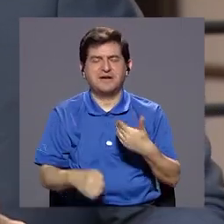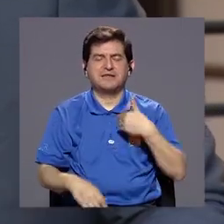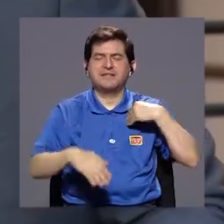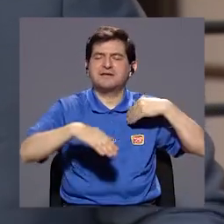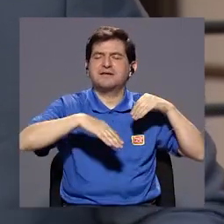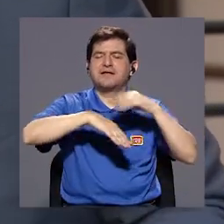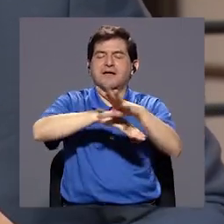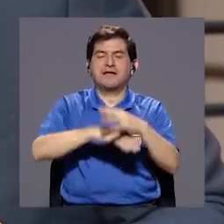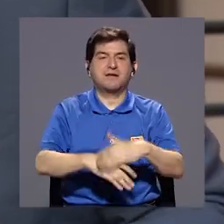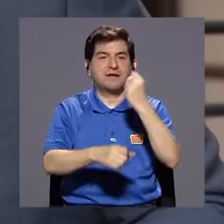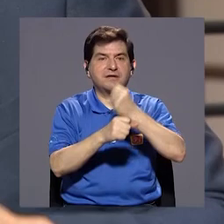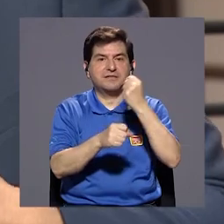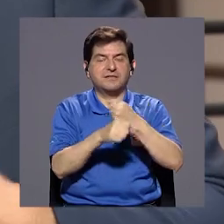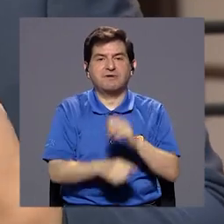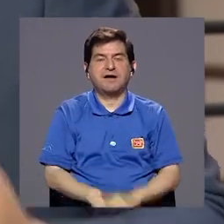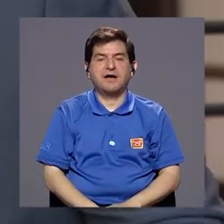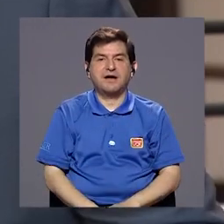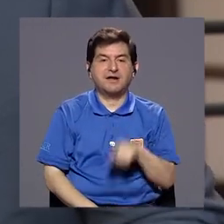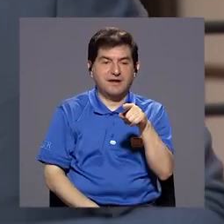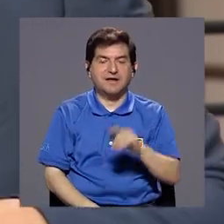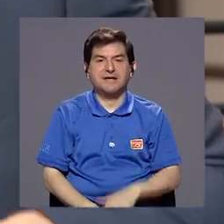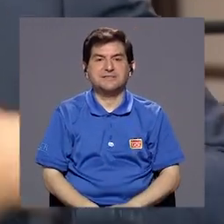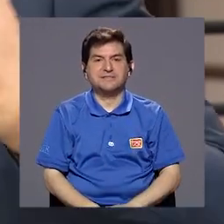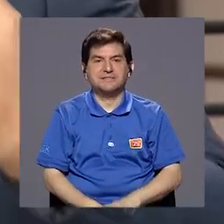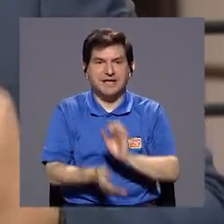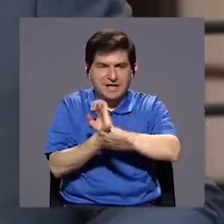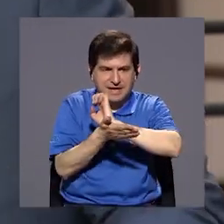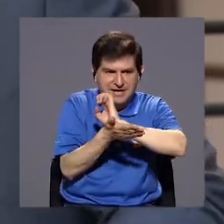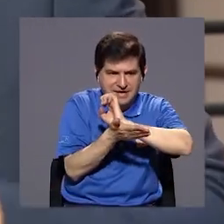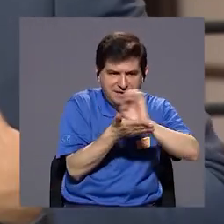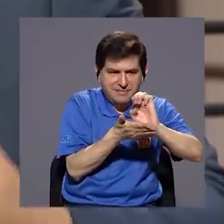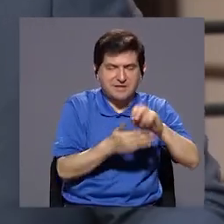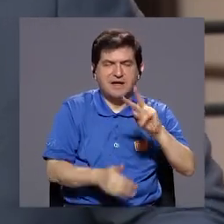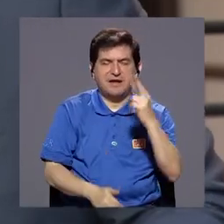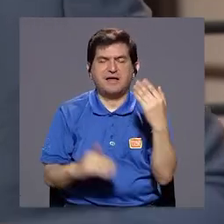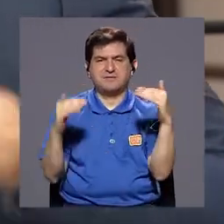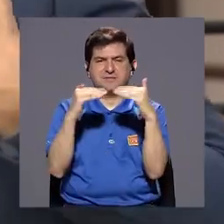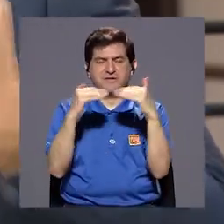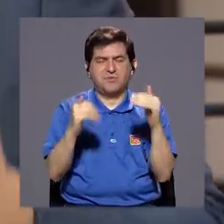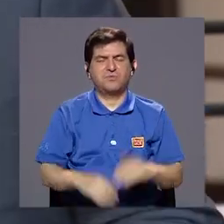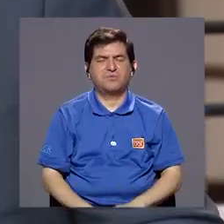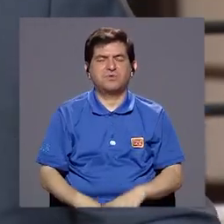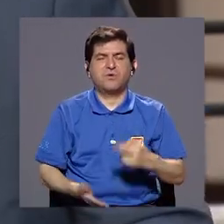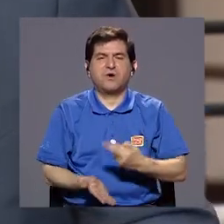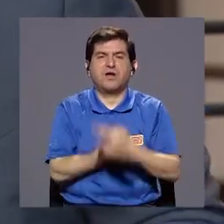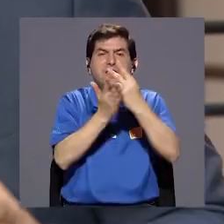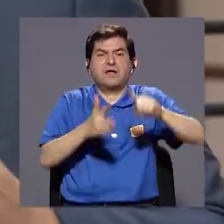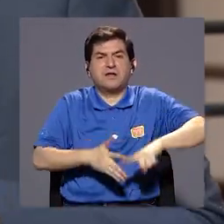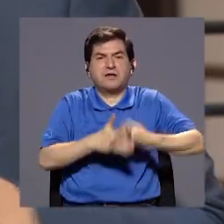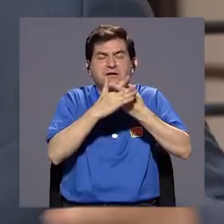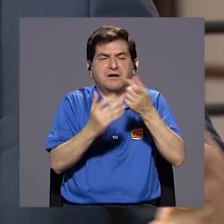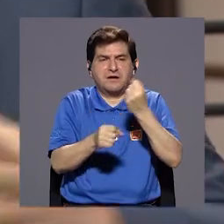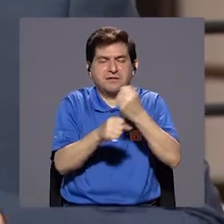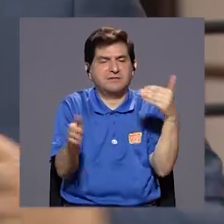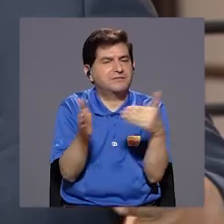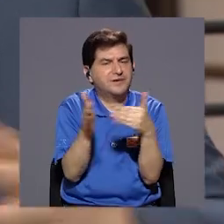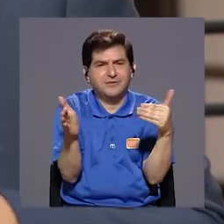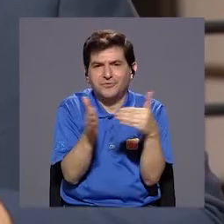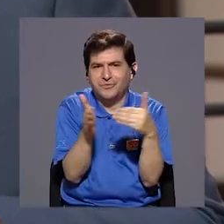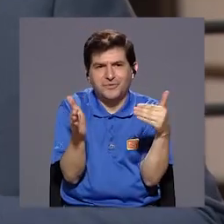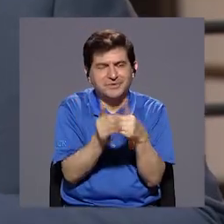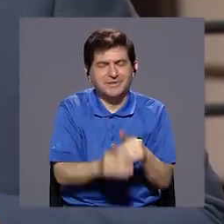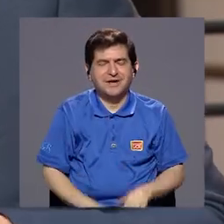una secuela, entonces ya tenemos que trabajar la prevención secundaria, o sea, otra de volver a trabajar esos factores, y empezar en rehabilitación. Esto es un trabajo, vuelvo a lo